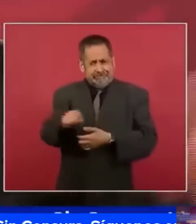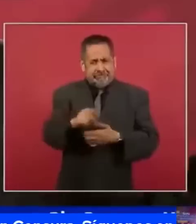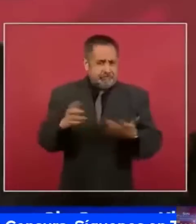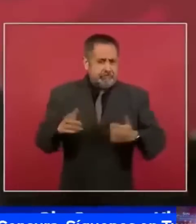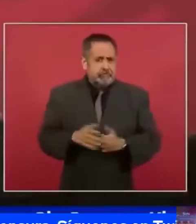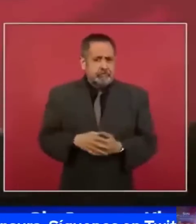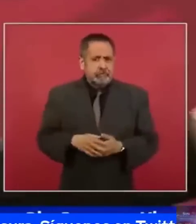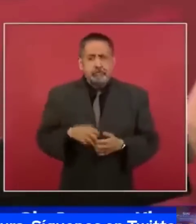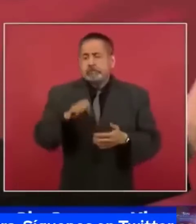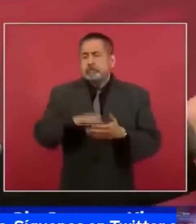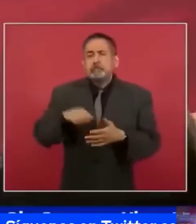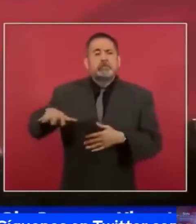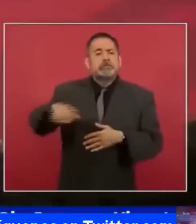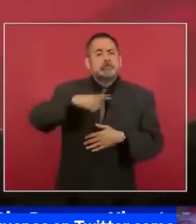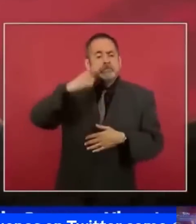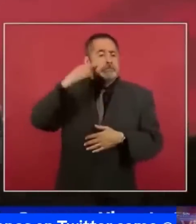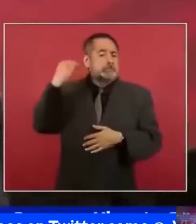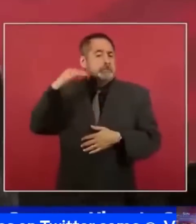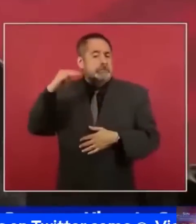Michoacán,